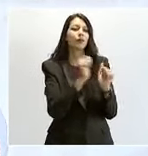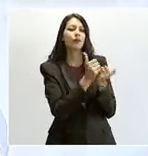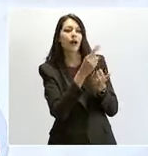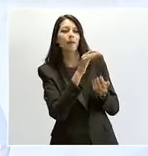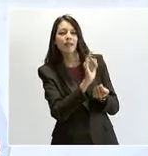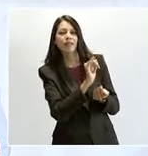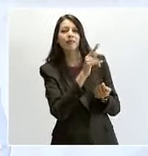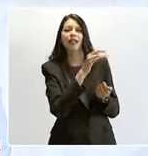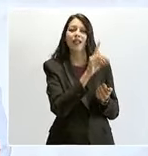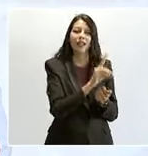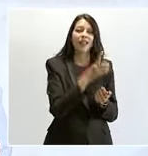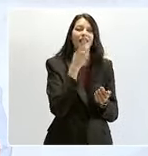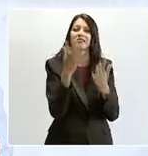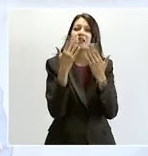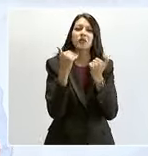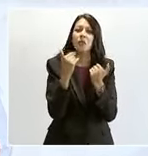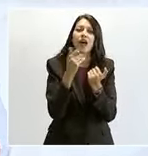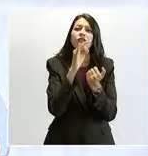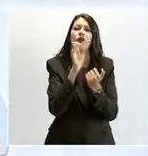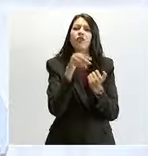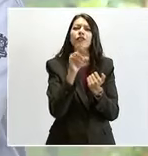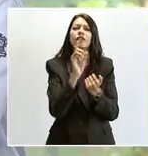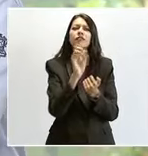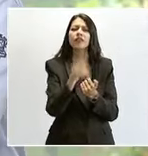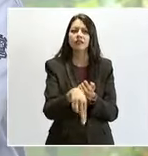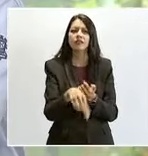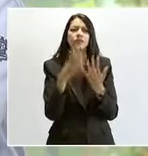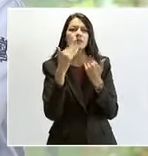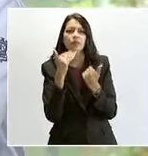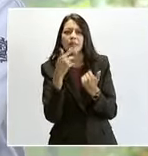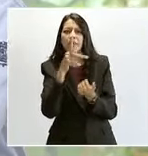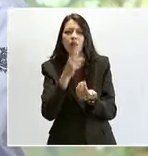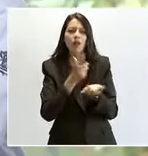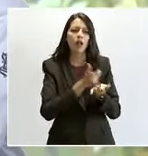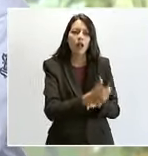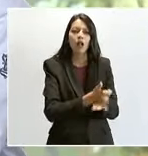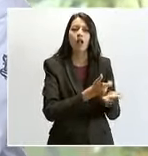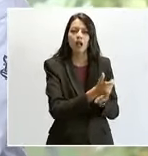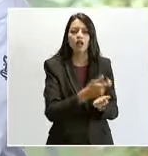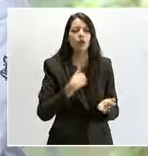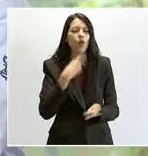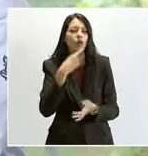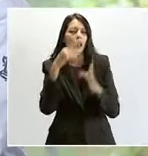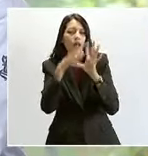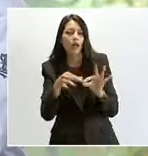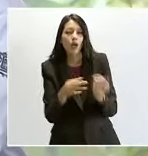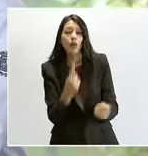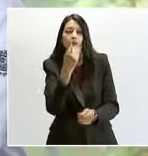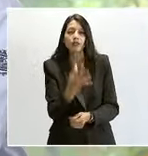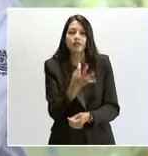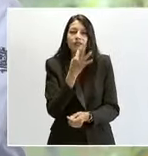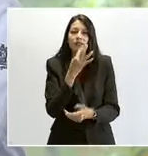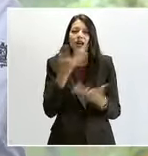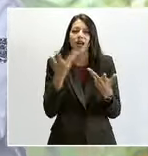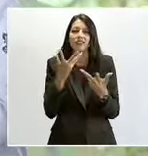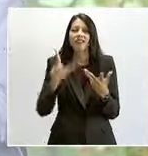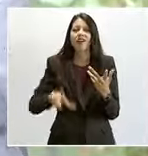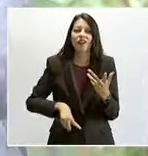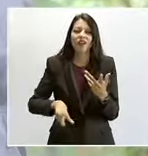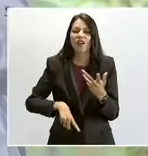manden pero era un barril sin fondo les voy a decir en un minuto que hubiera hecho un gobierno neoliberal